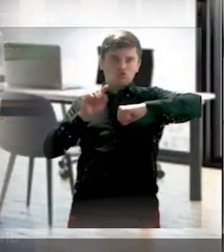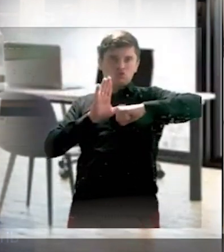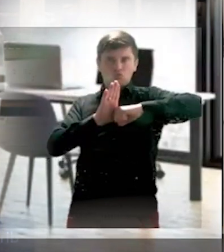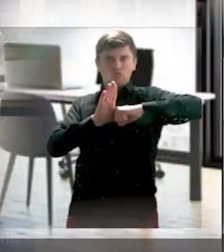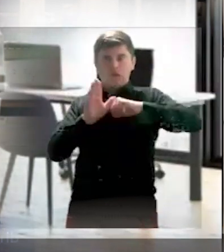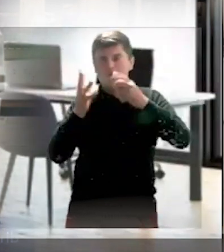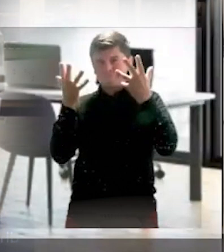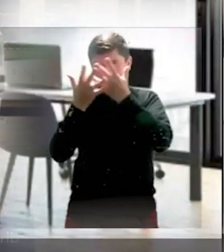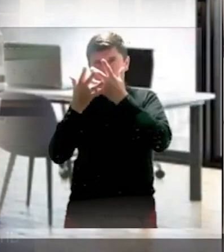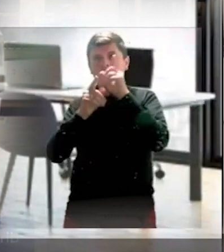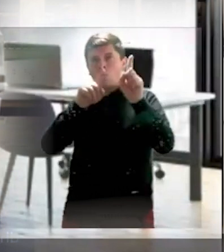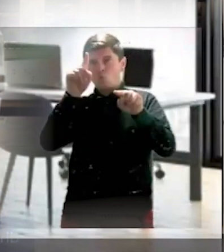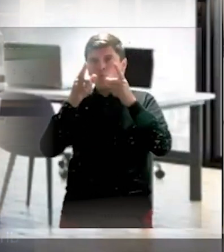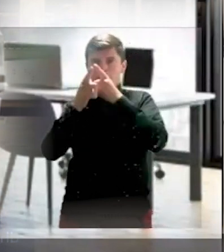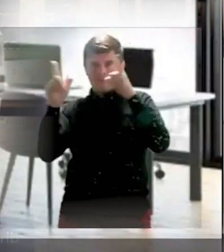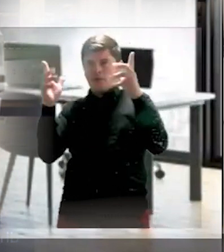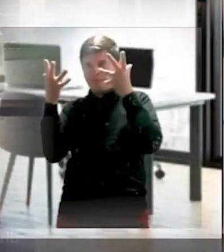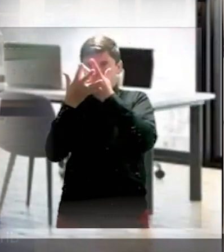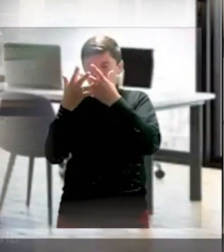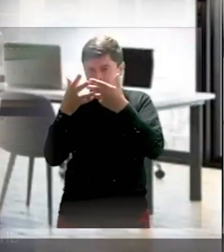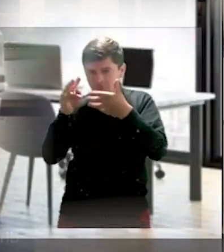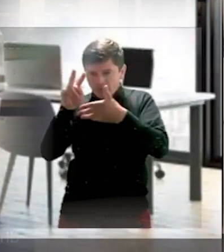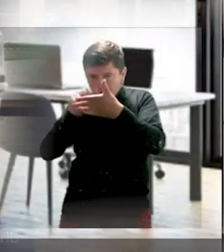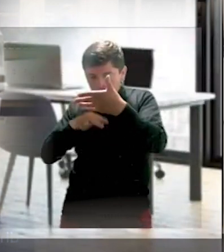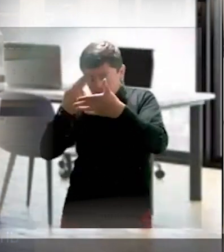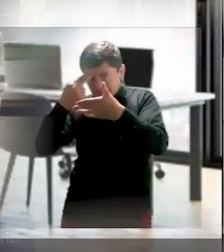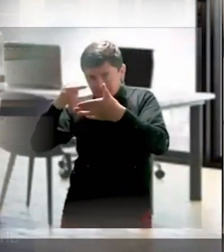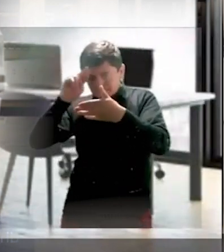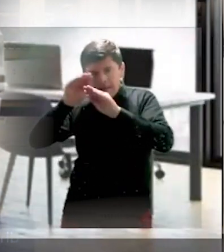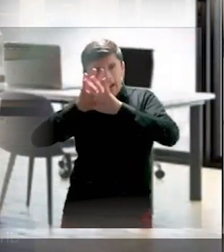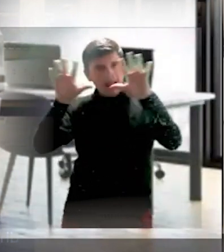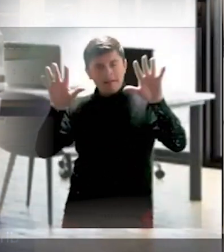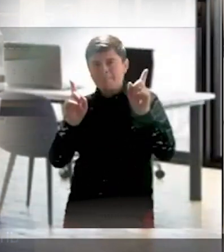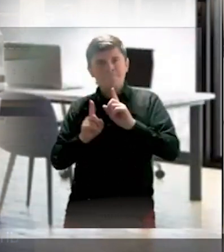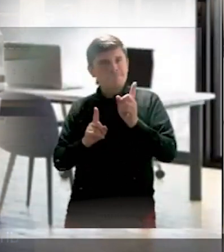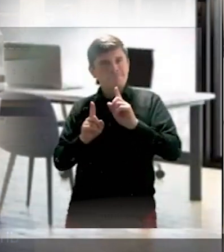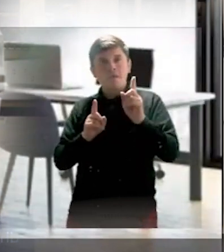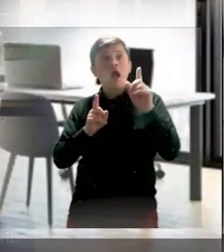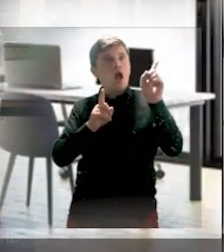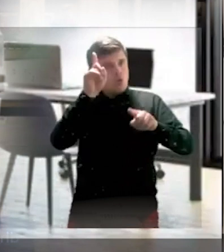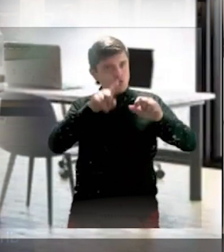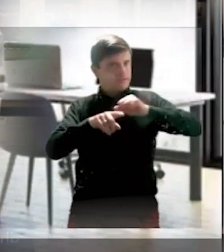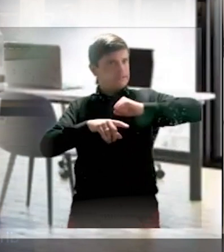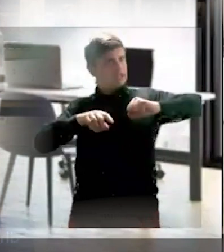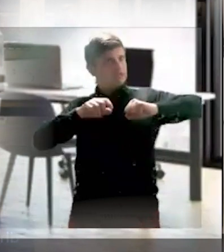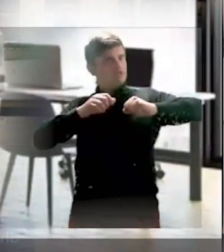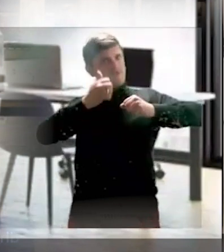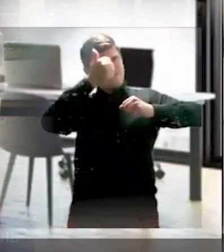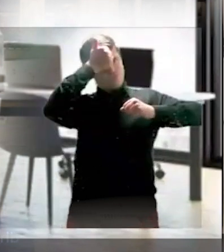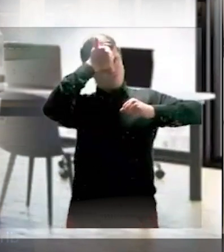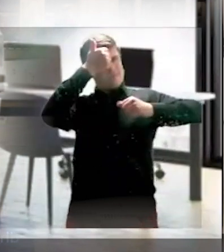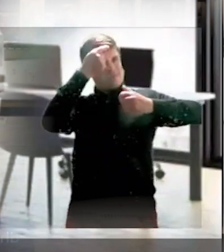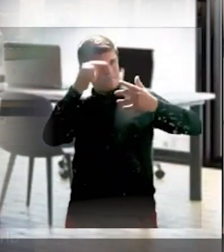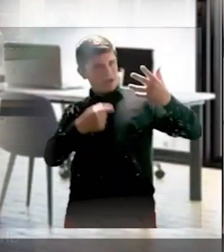muy difuso y no hace fácil su diferenciación con aquellos derechos que consideramos que sí son claramente derechos